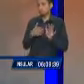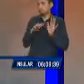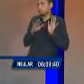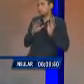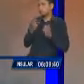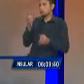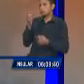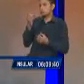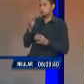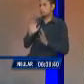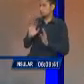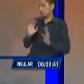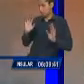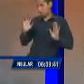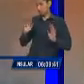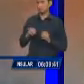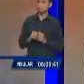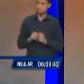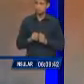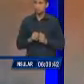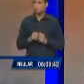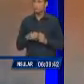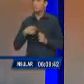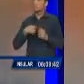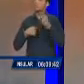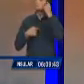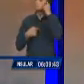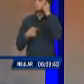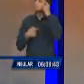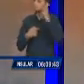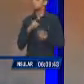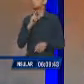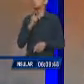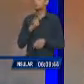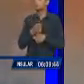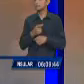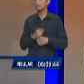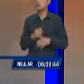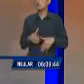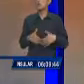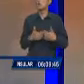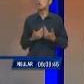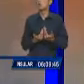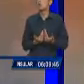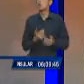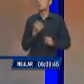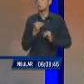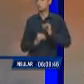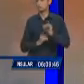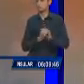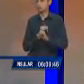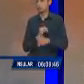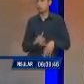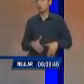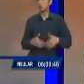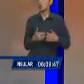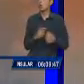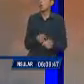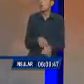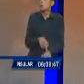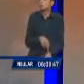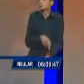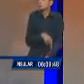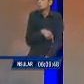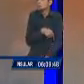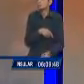informada. La verdad es que la práctica internacional, la práctica común